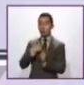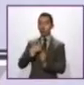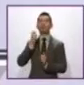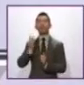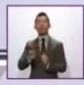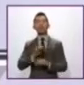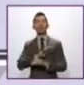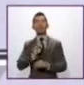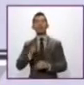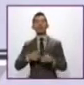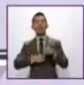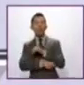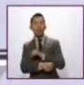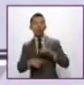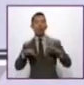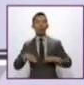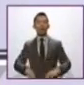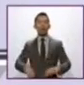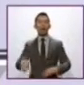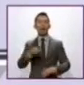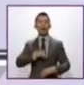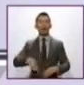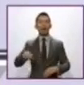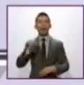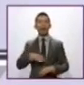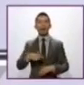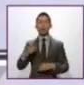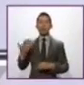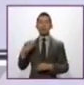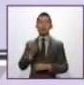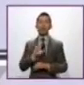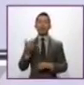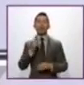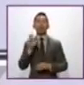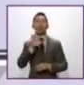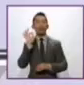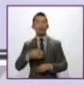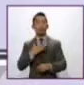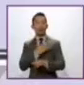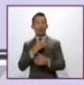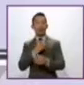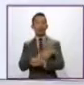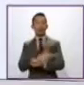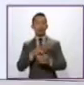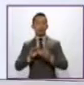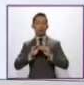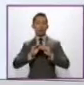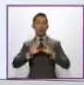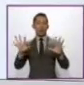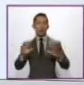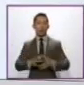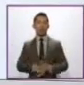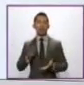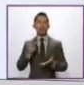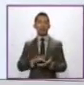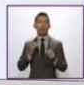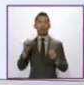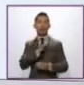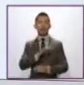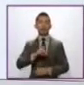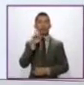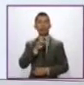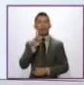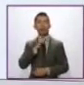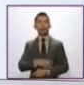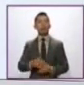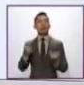acabaron los mochos que piden moche, 100% transparentes. Muchas gracias, candidata.